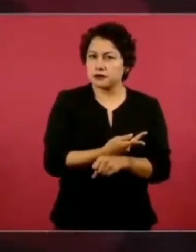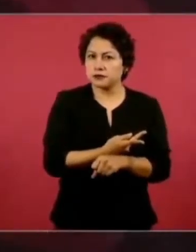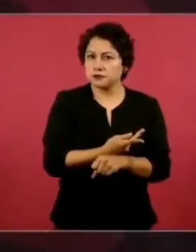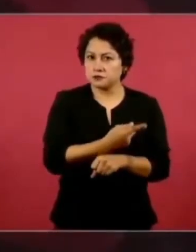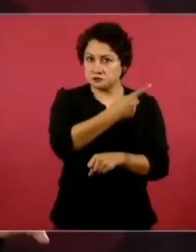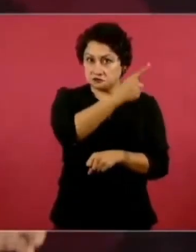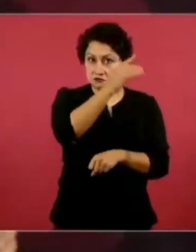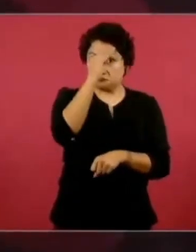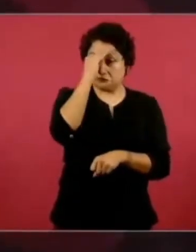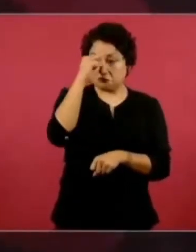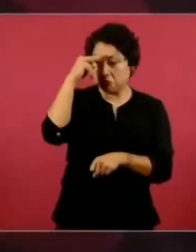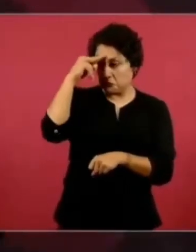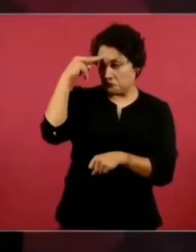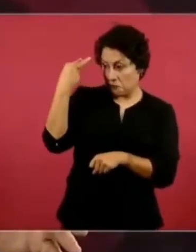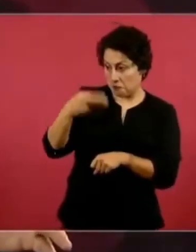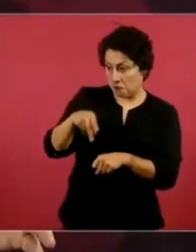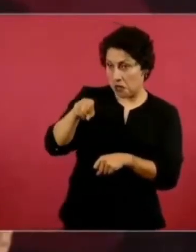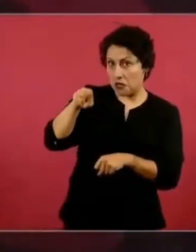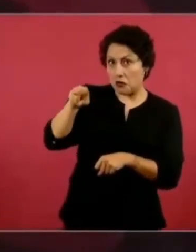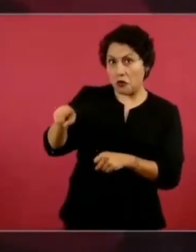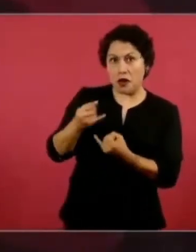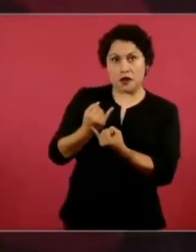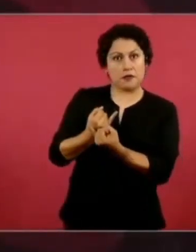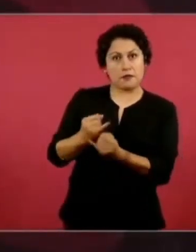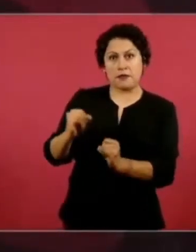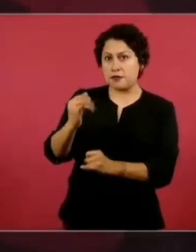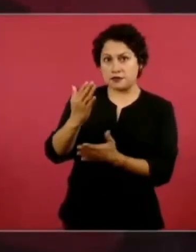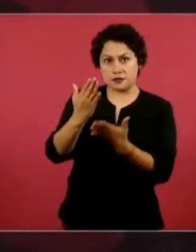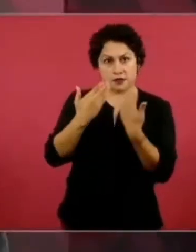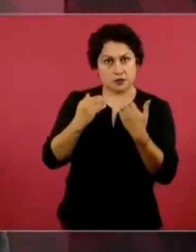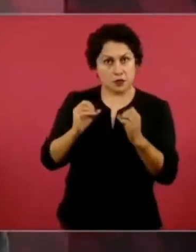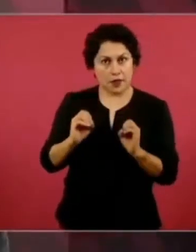su independencia, no es soberano,